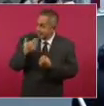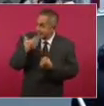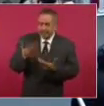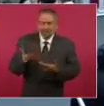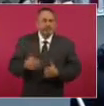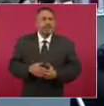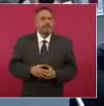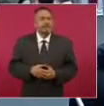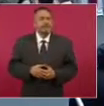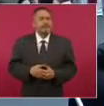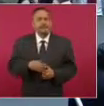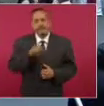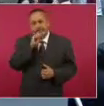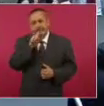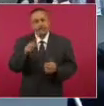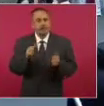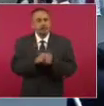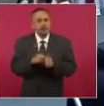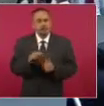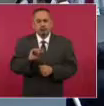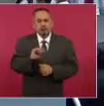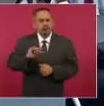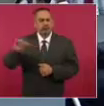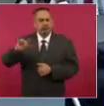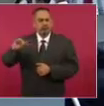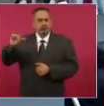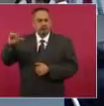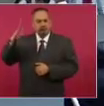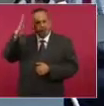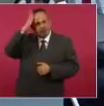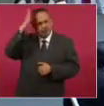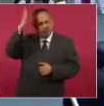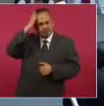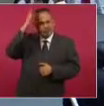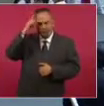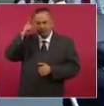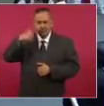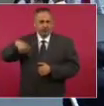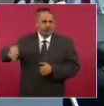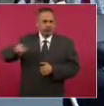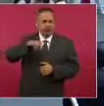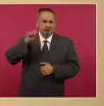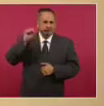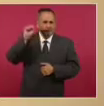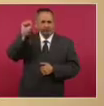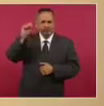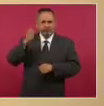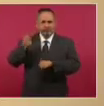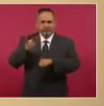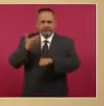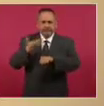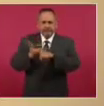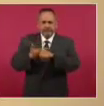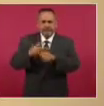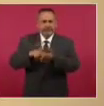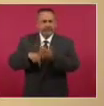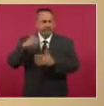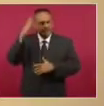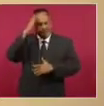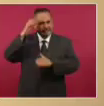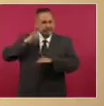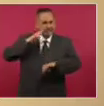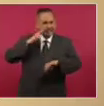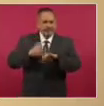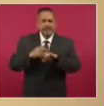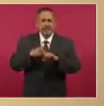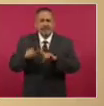supuesto también de las principales dirigencias, secretarias y secretarios generales